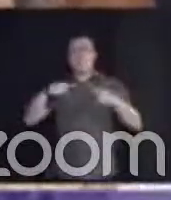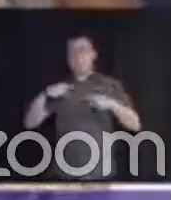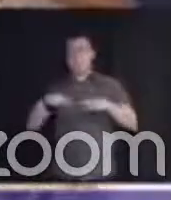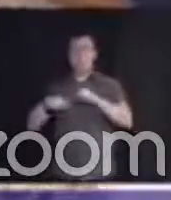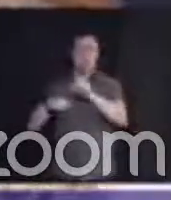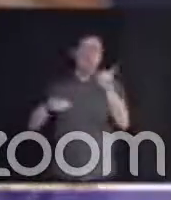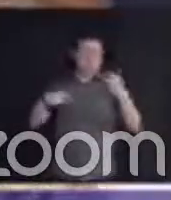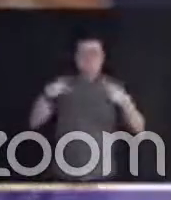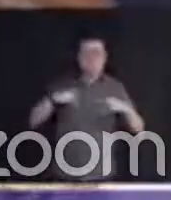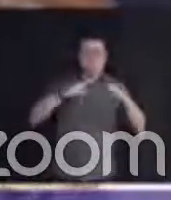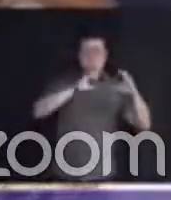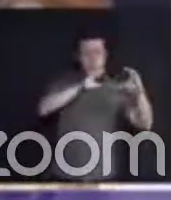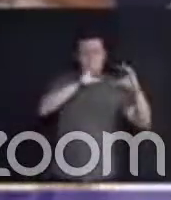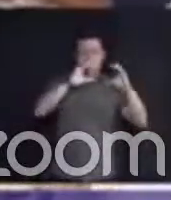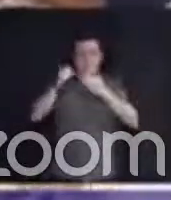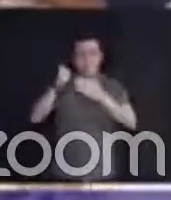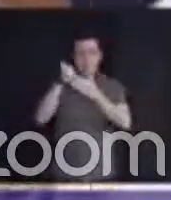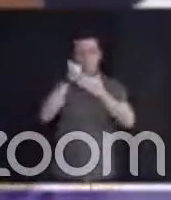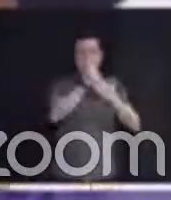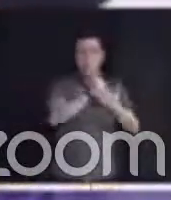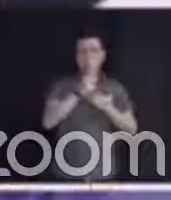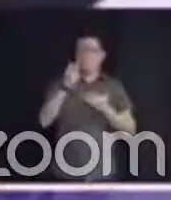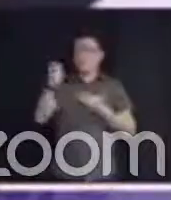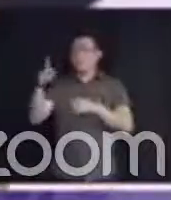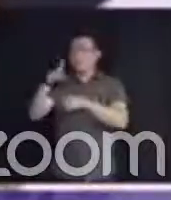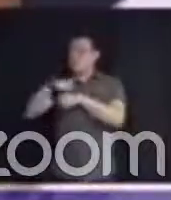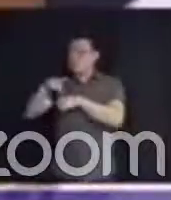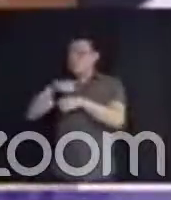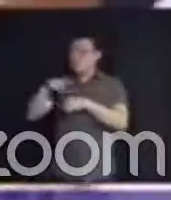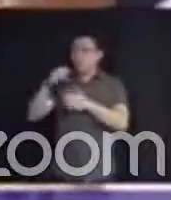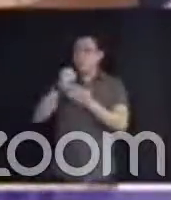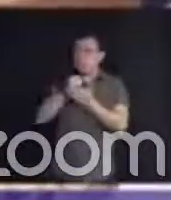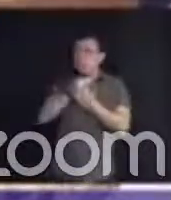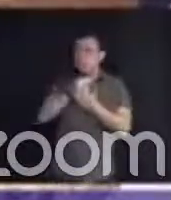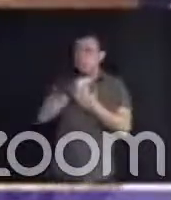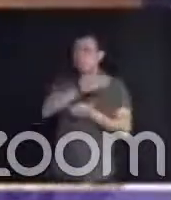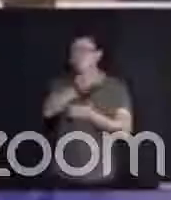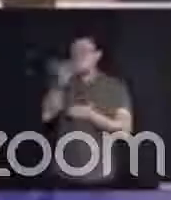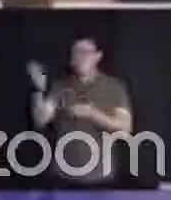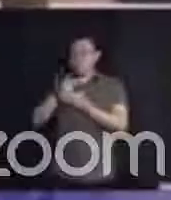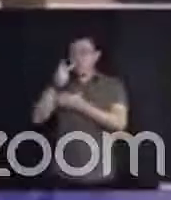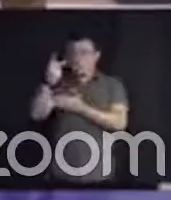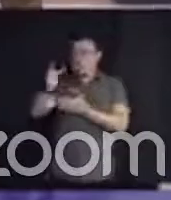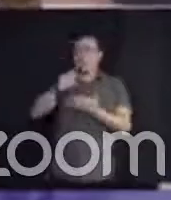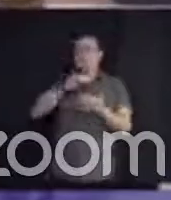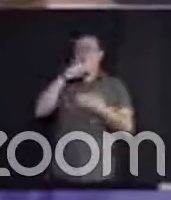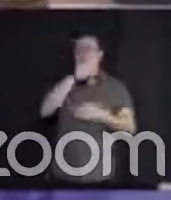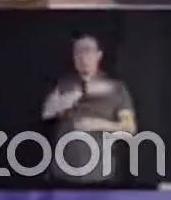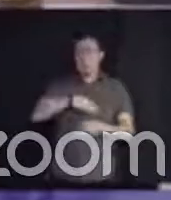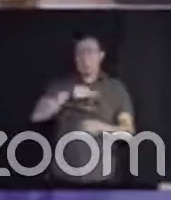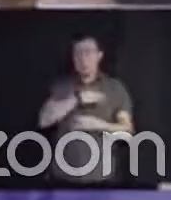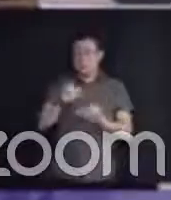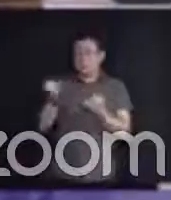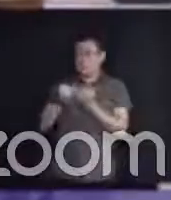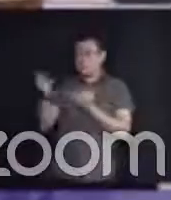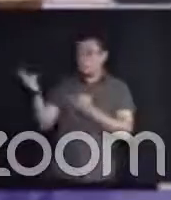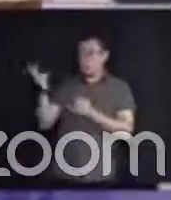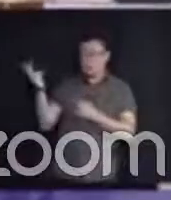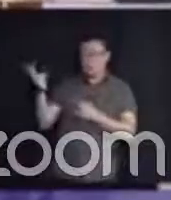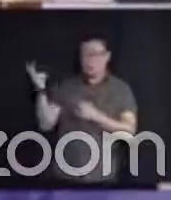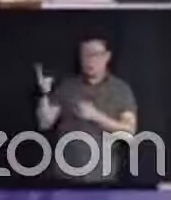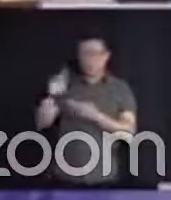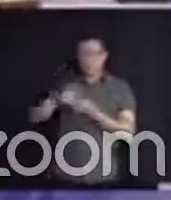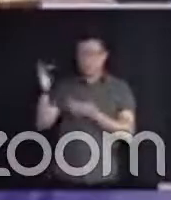gente. Felicitar a todos los premiados, a todos los diamantes, a Mauri, a Kenyan, gracias. Pero también